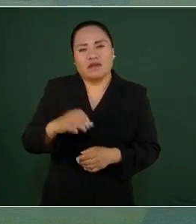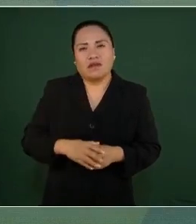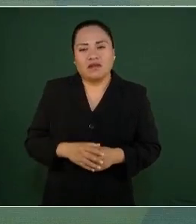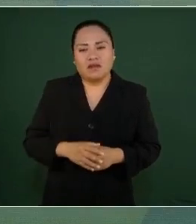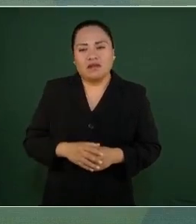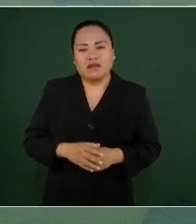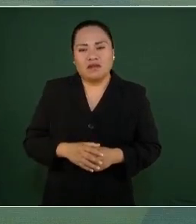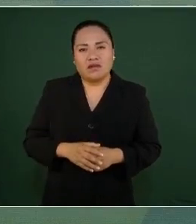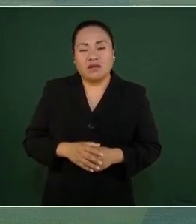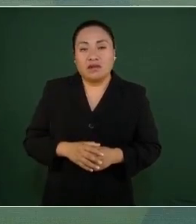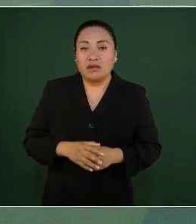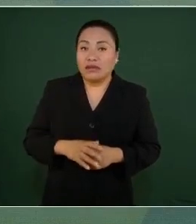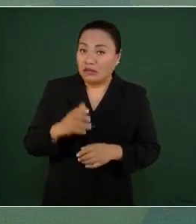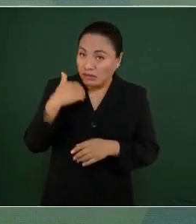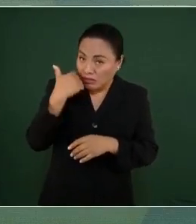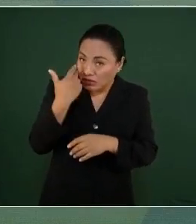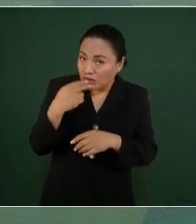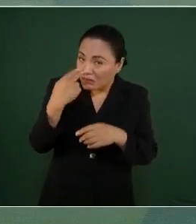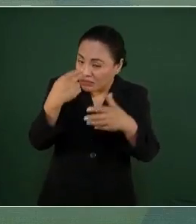¿Les agrego más?